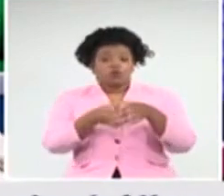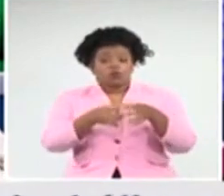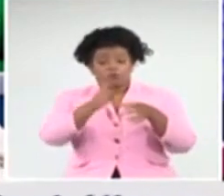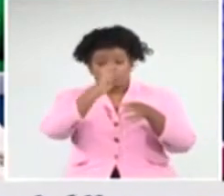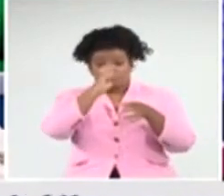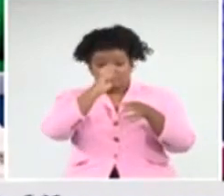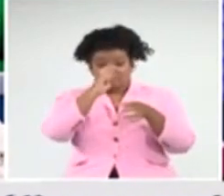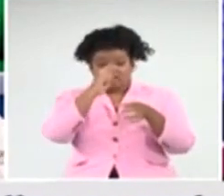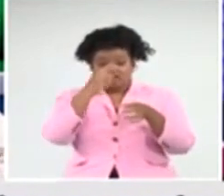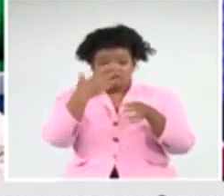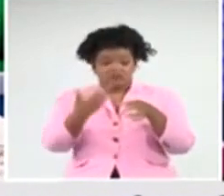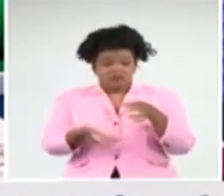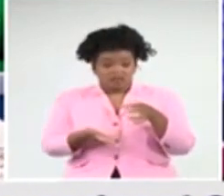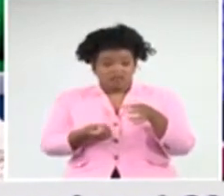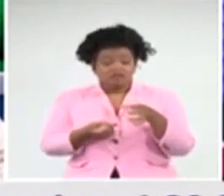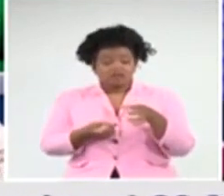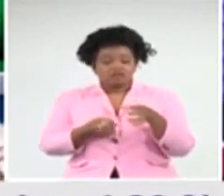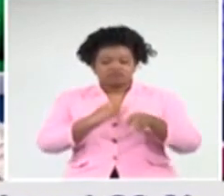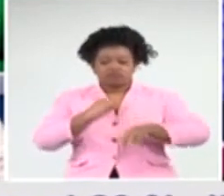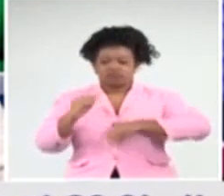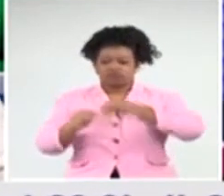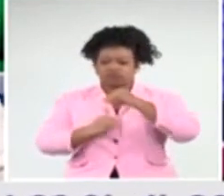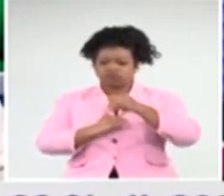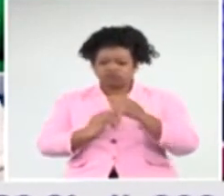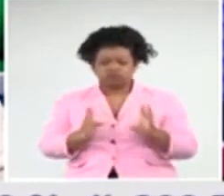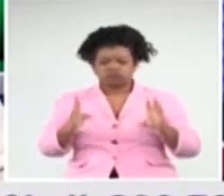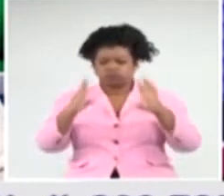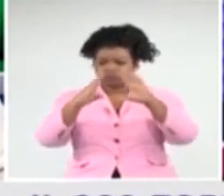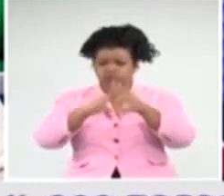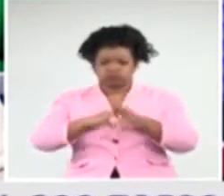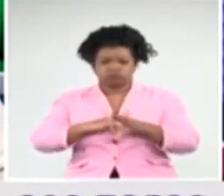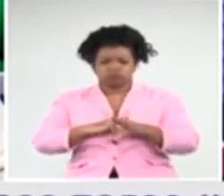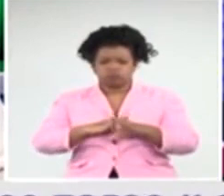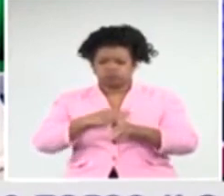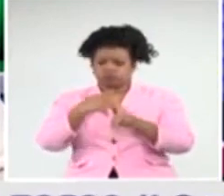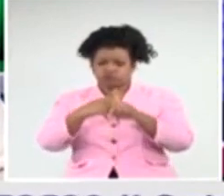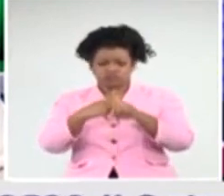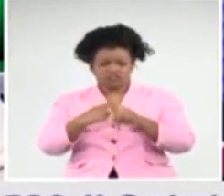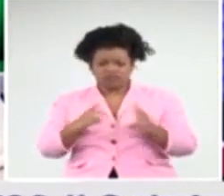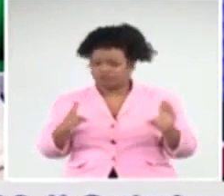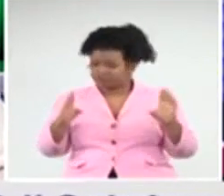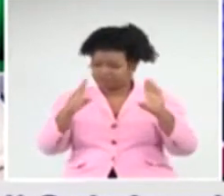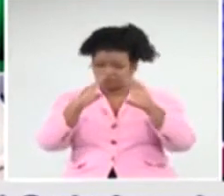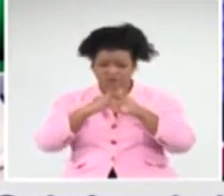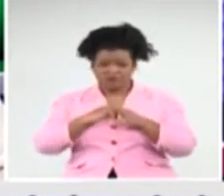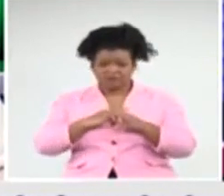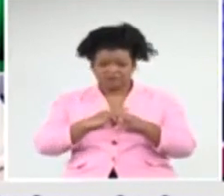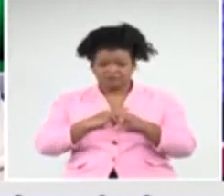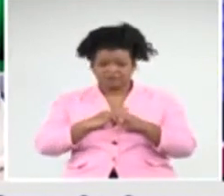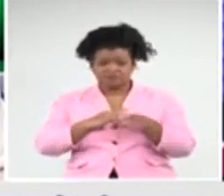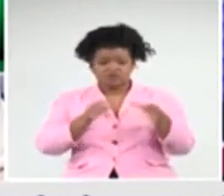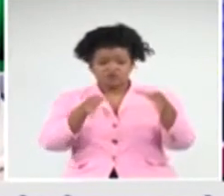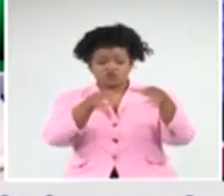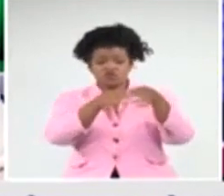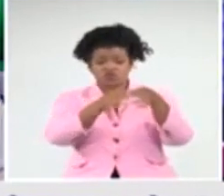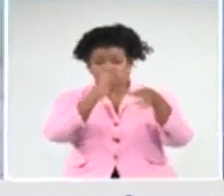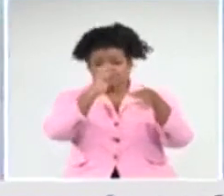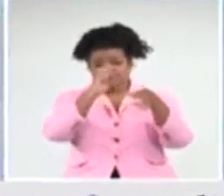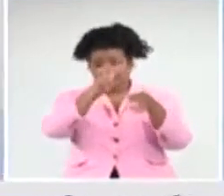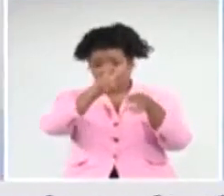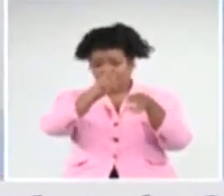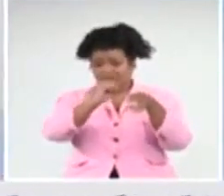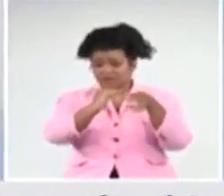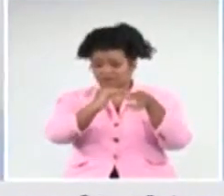realmente sin modificaciones positivas. El de menos de 20 años de edad, ya